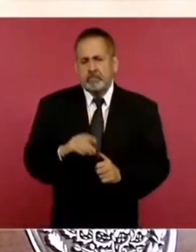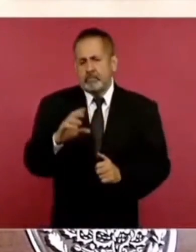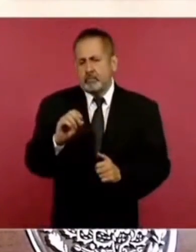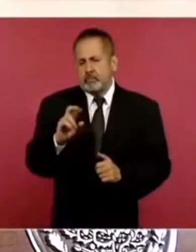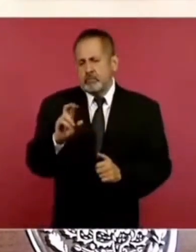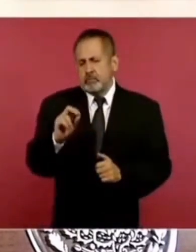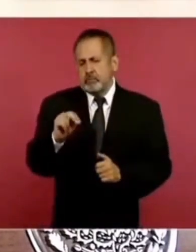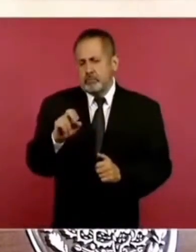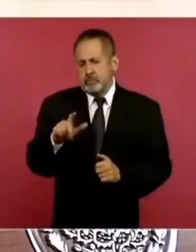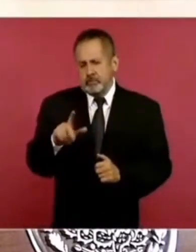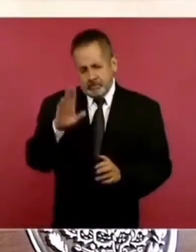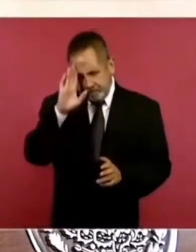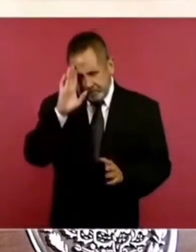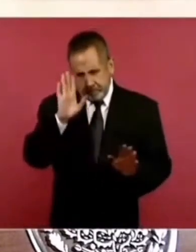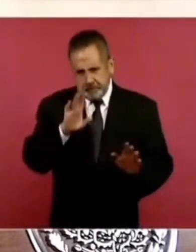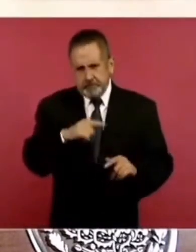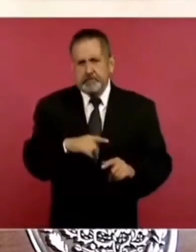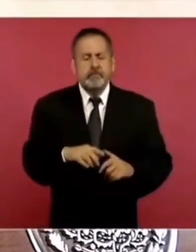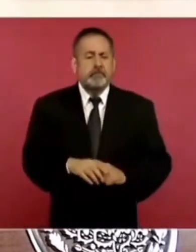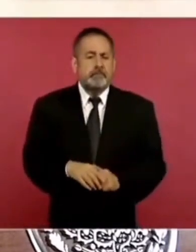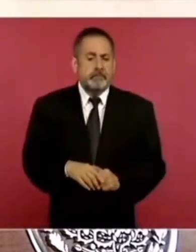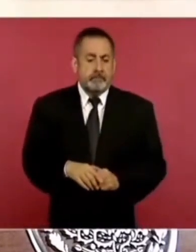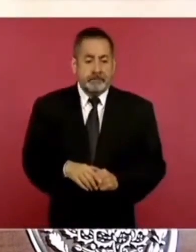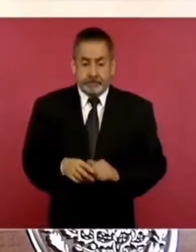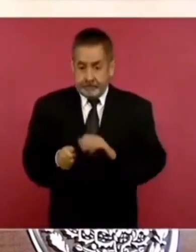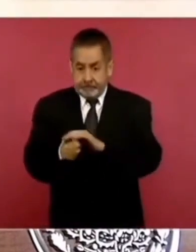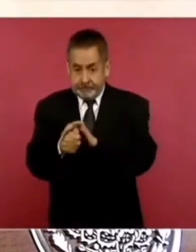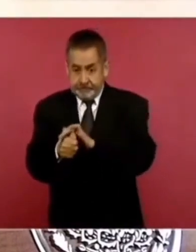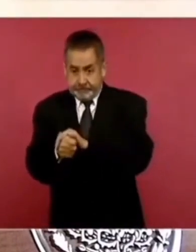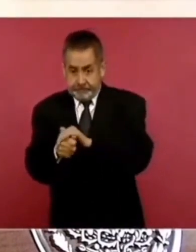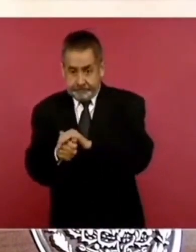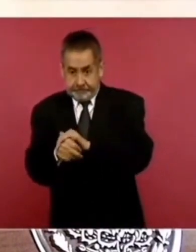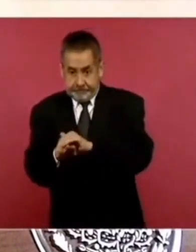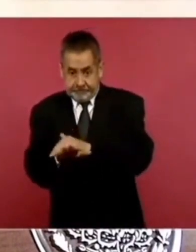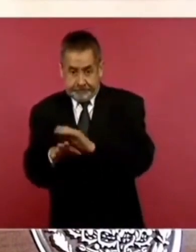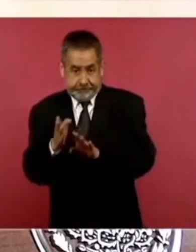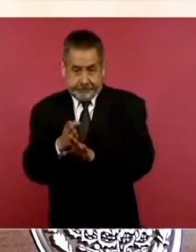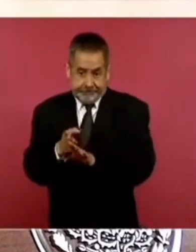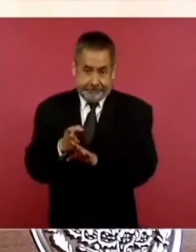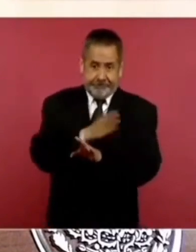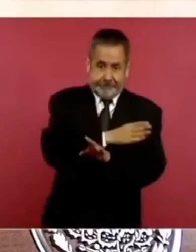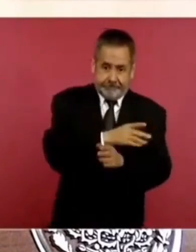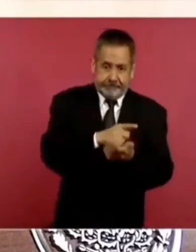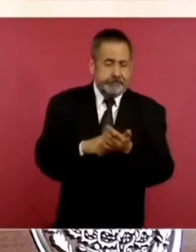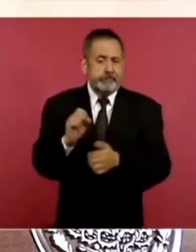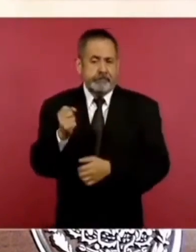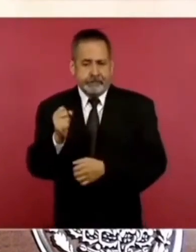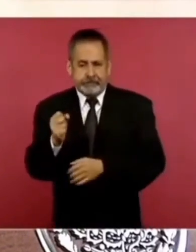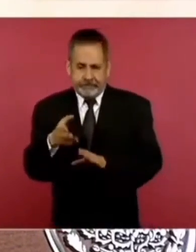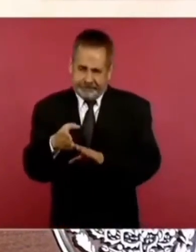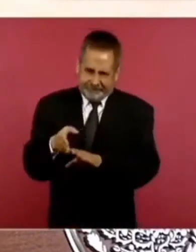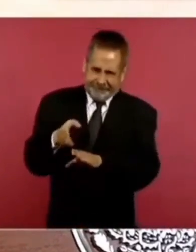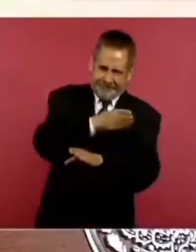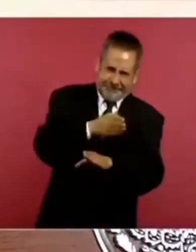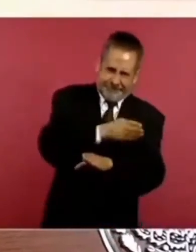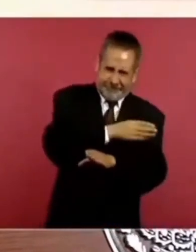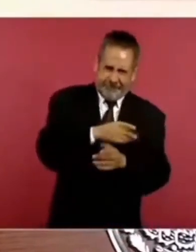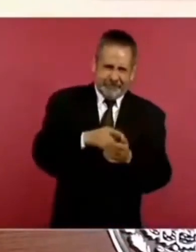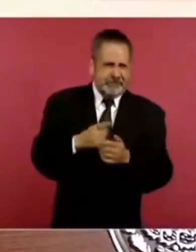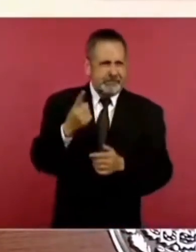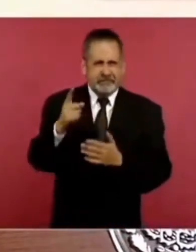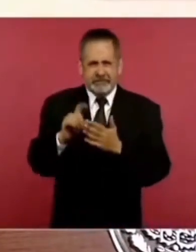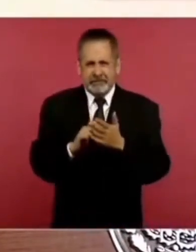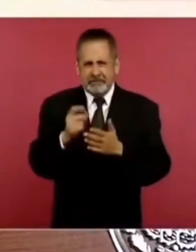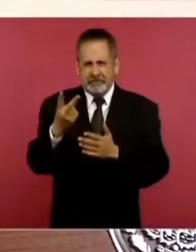y antes de Ayotzinapa, antes de septiembre, un mes o 2